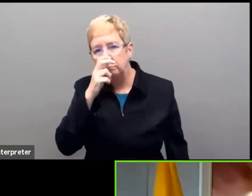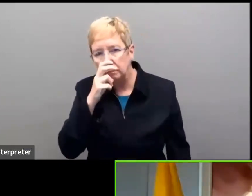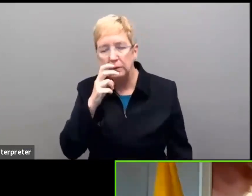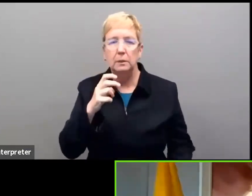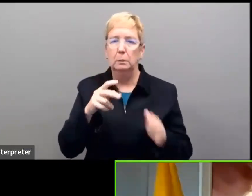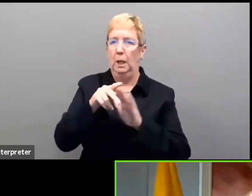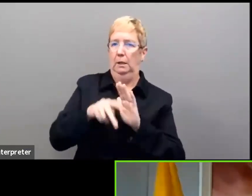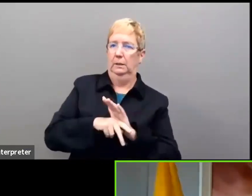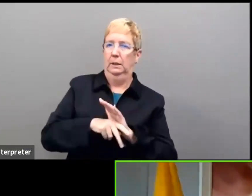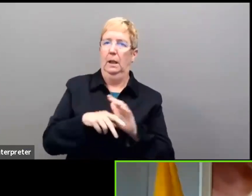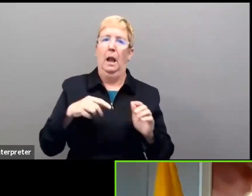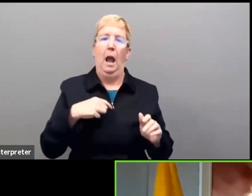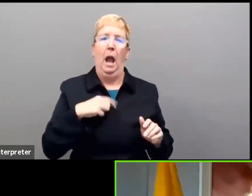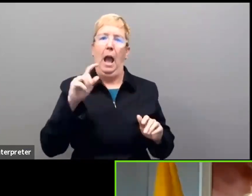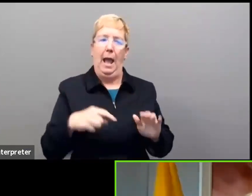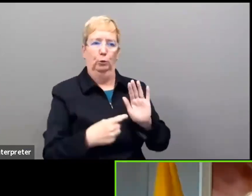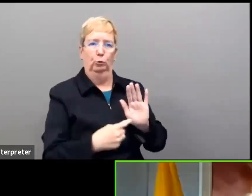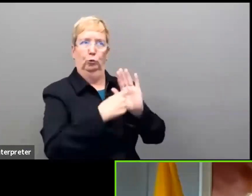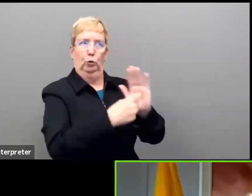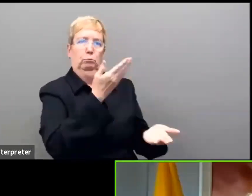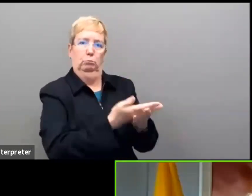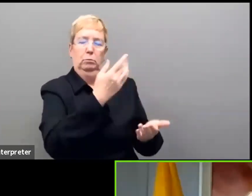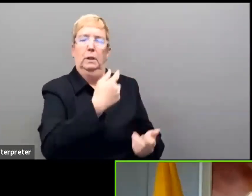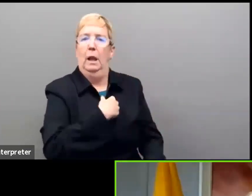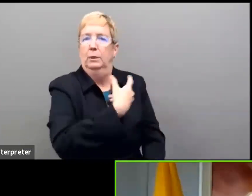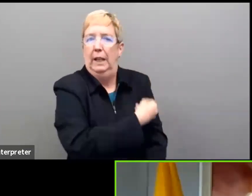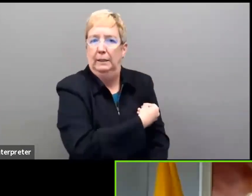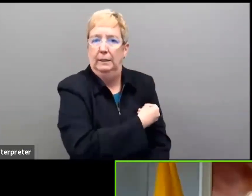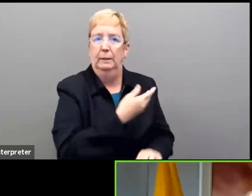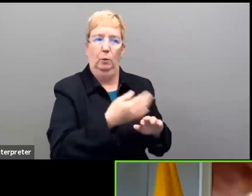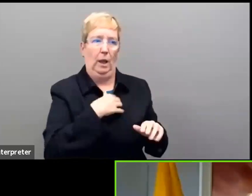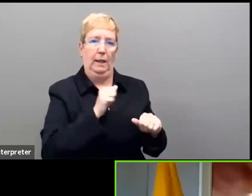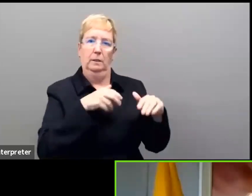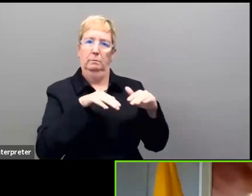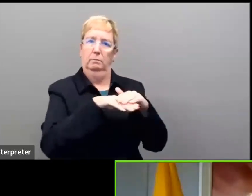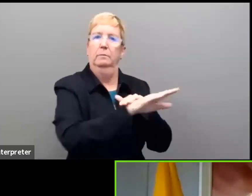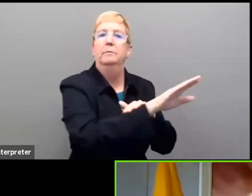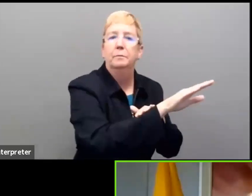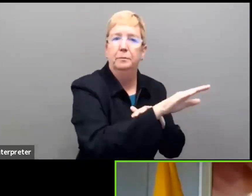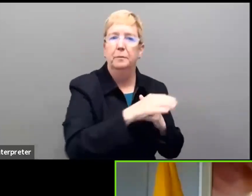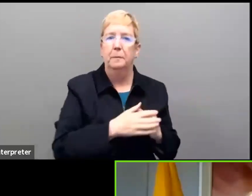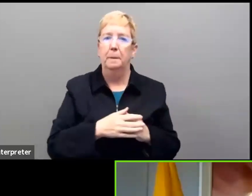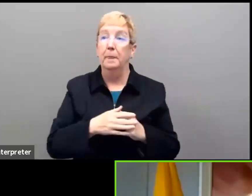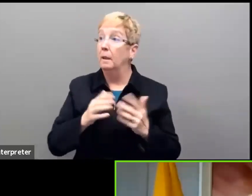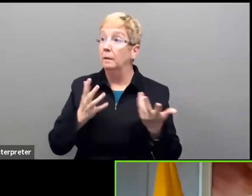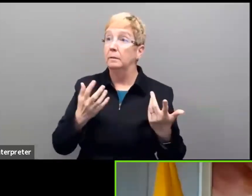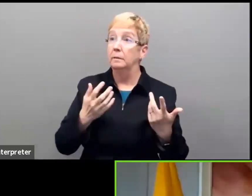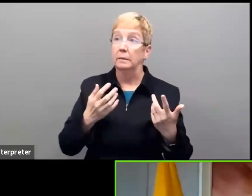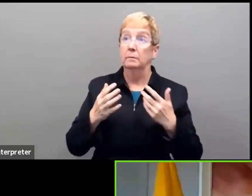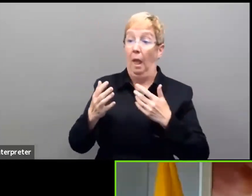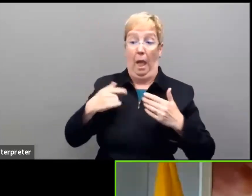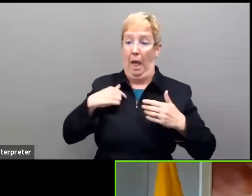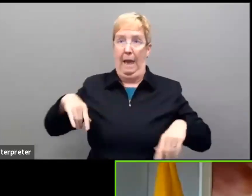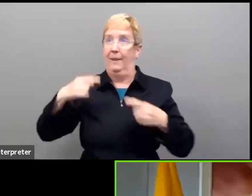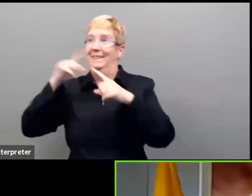En interiores podemos hablar de requisitos de distanciamiento social, de las mejores prácticas y sí, tienen razón. La